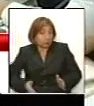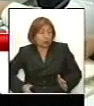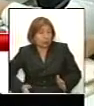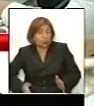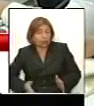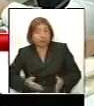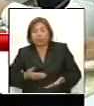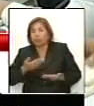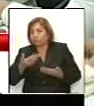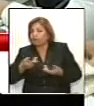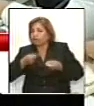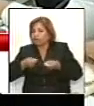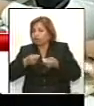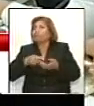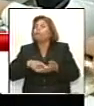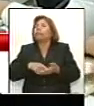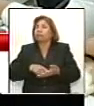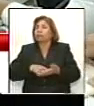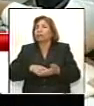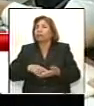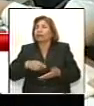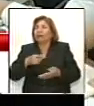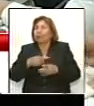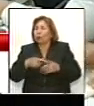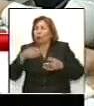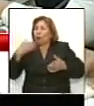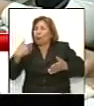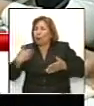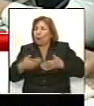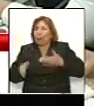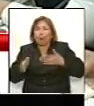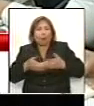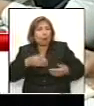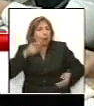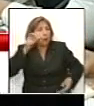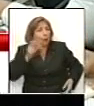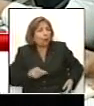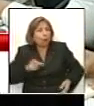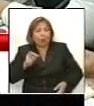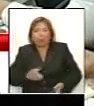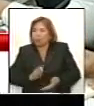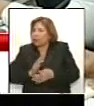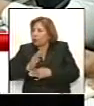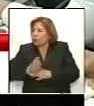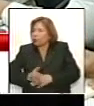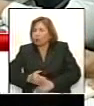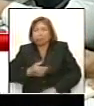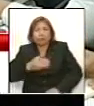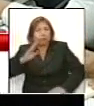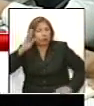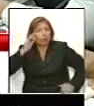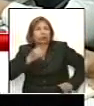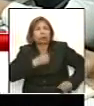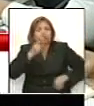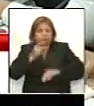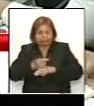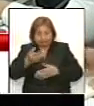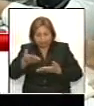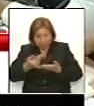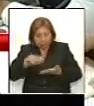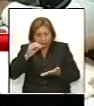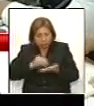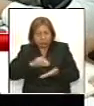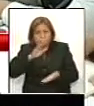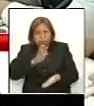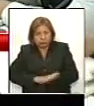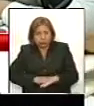lo que les vuelvo a insistir, a secuestros. Pero cualquier ciudadano que vaya a una comisaría, sus denuncias serán recibidas,